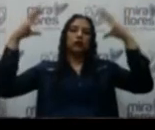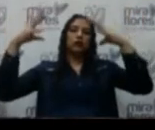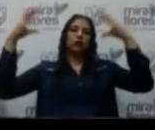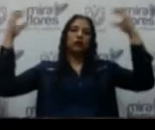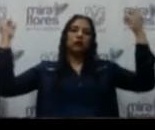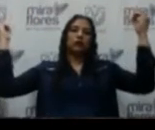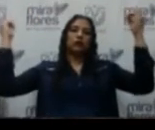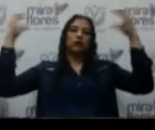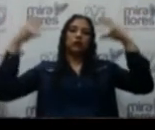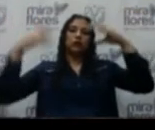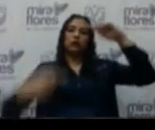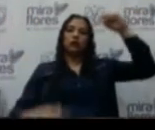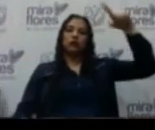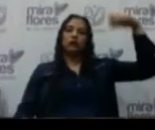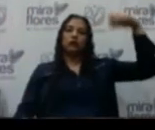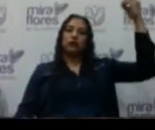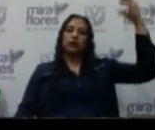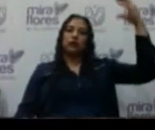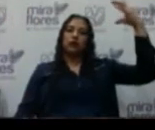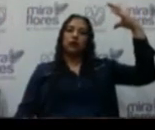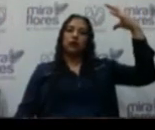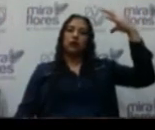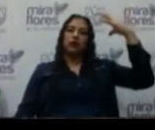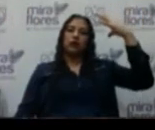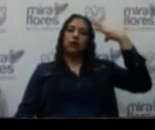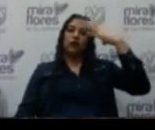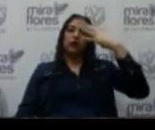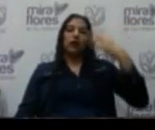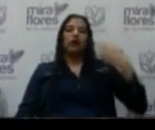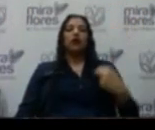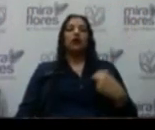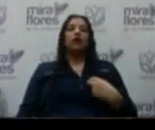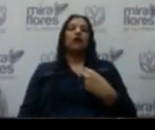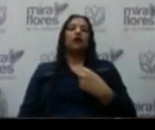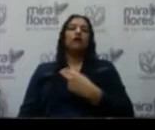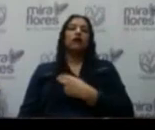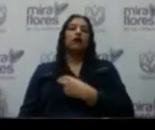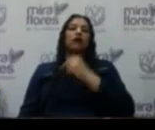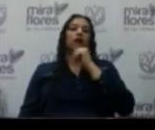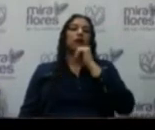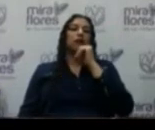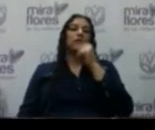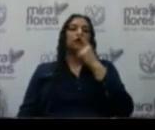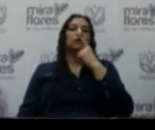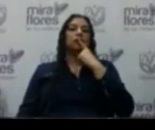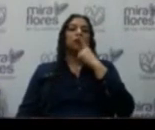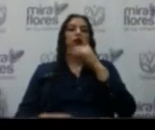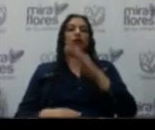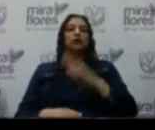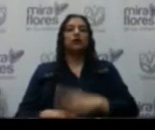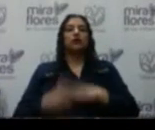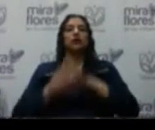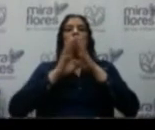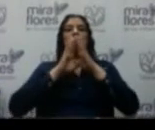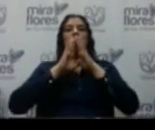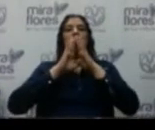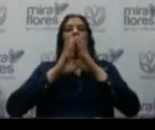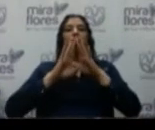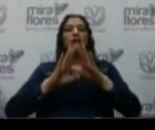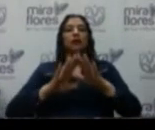sus luces, el sol, que Juramos al